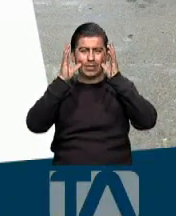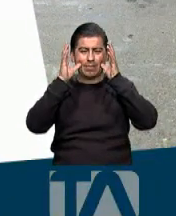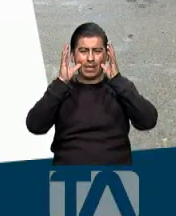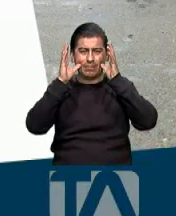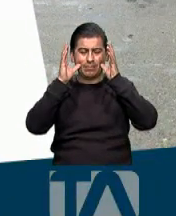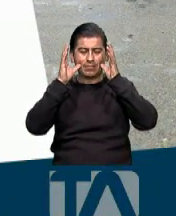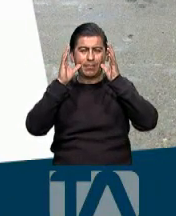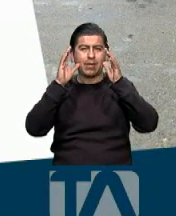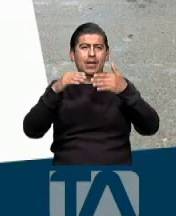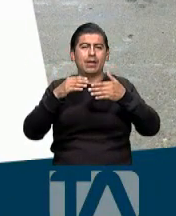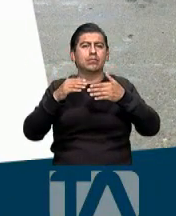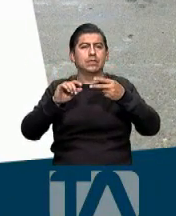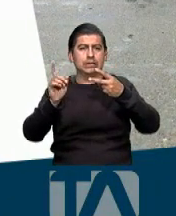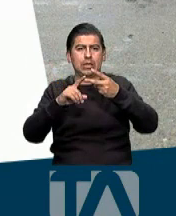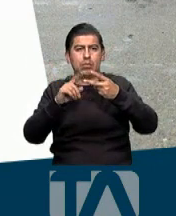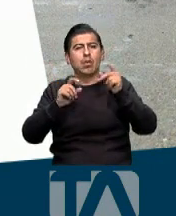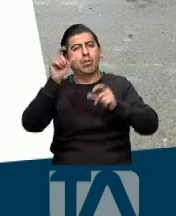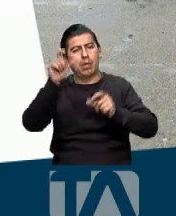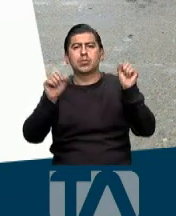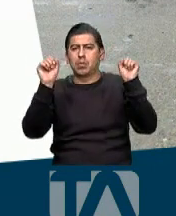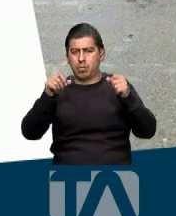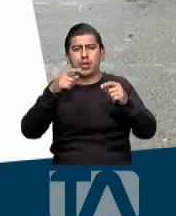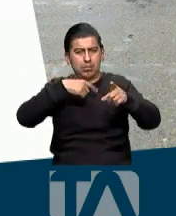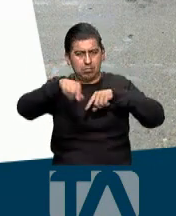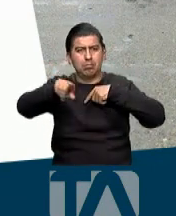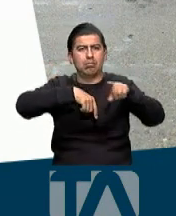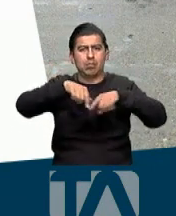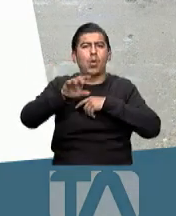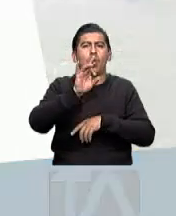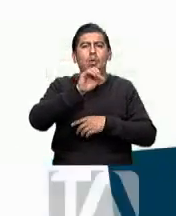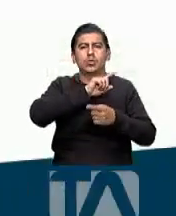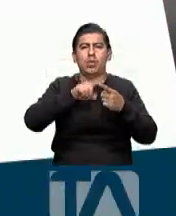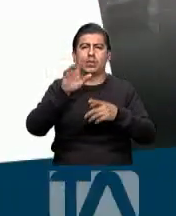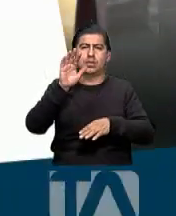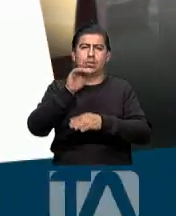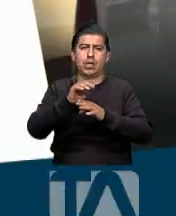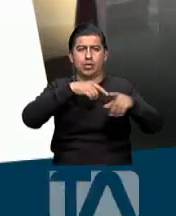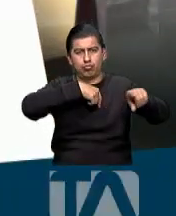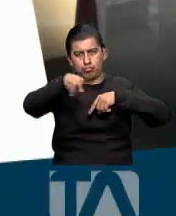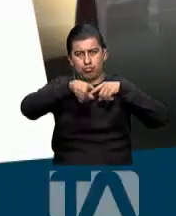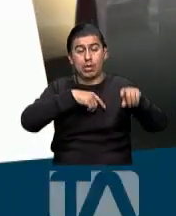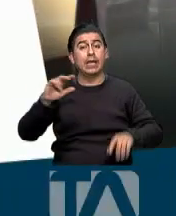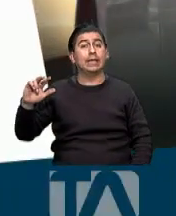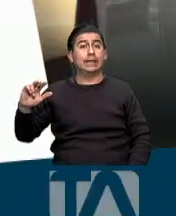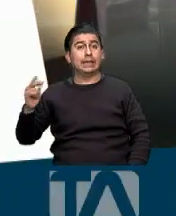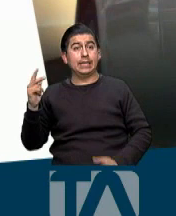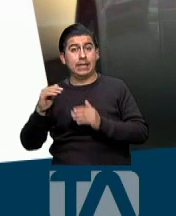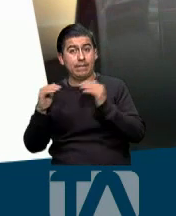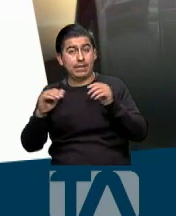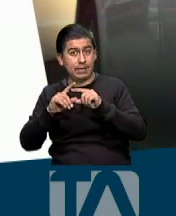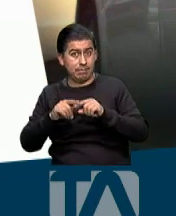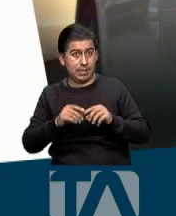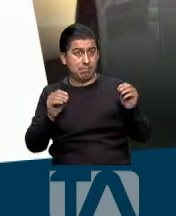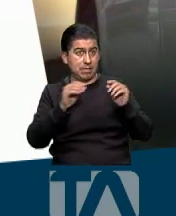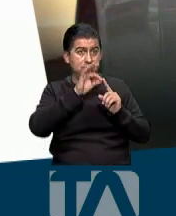Internacional de San Miguel y los flujos peatonales en el mismo horario de 8 a 17 horas. Una tercera fase, también atada a las cifras de